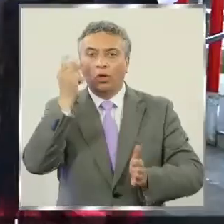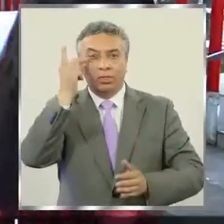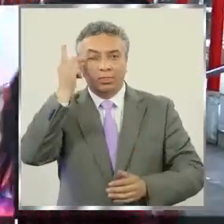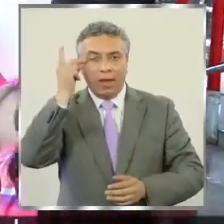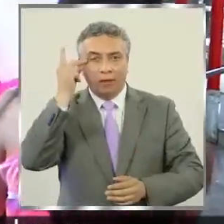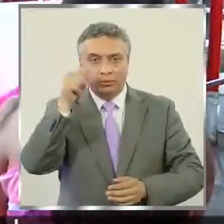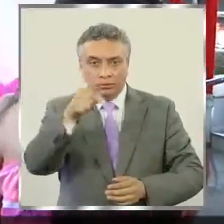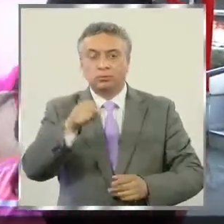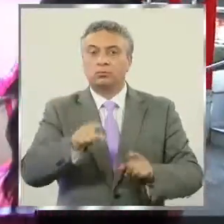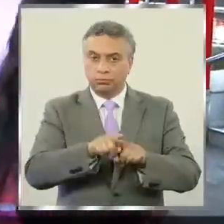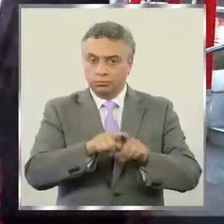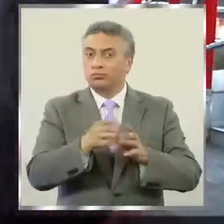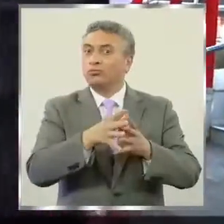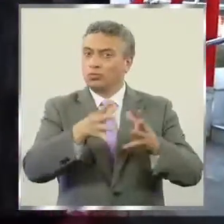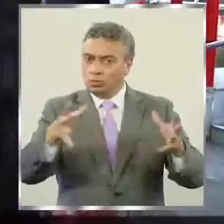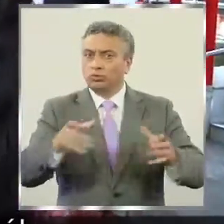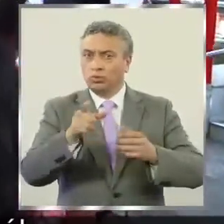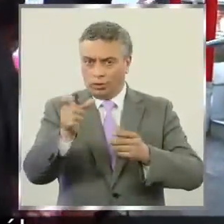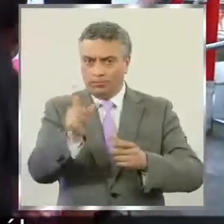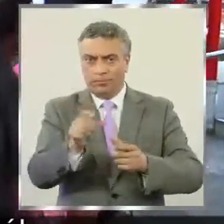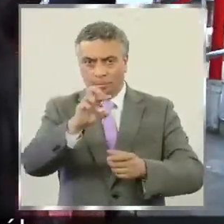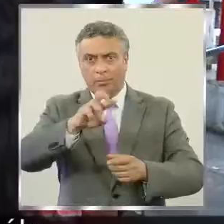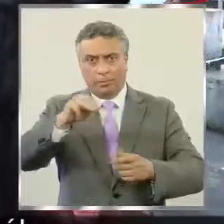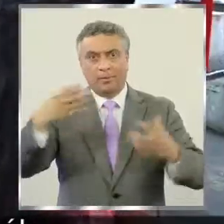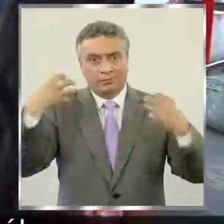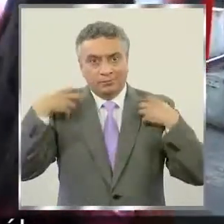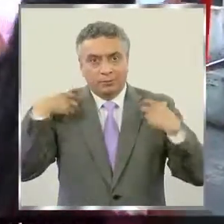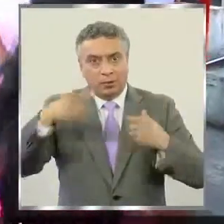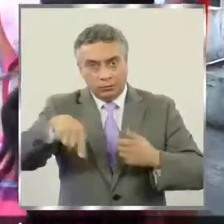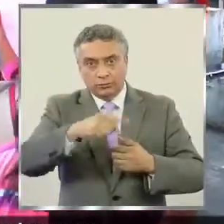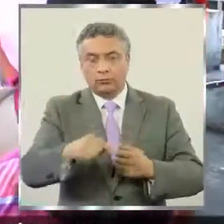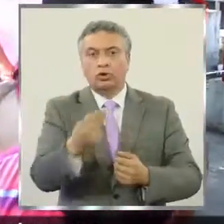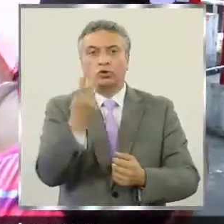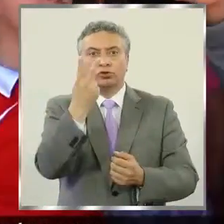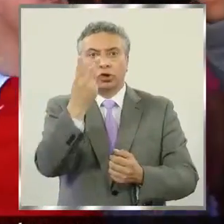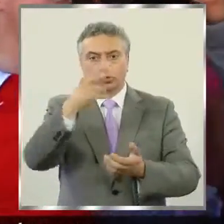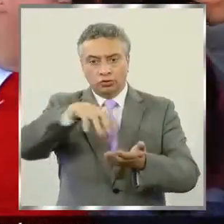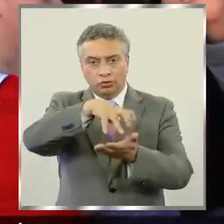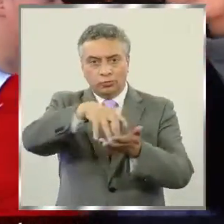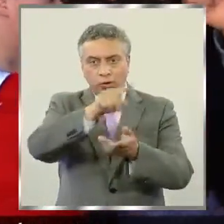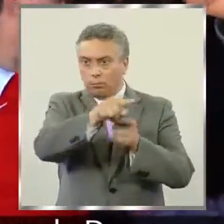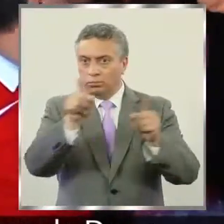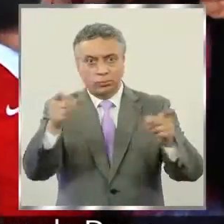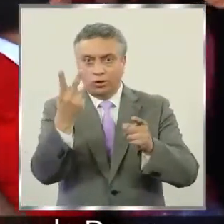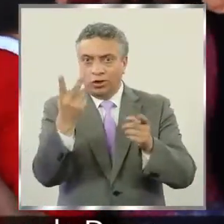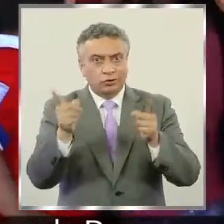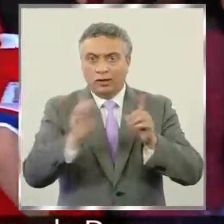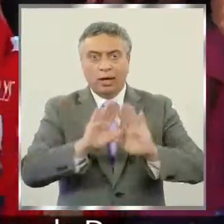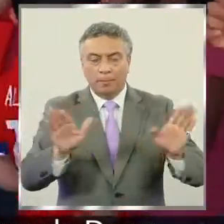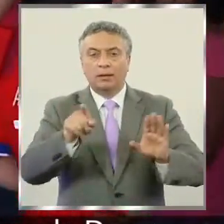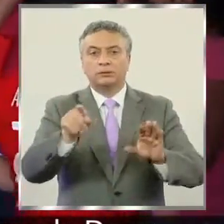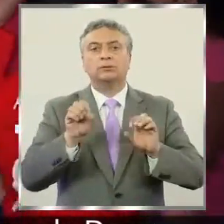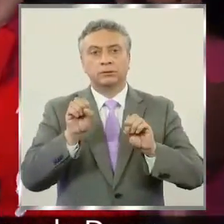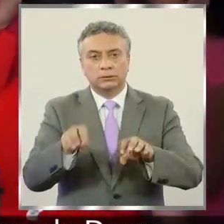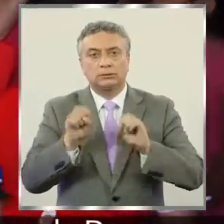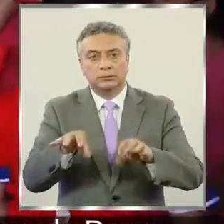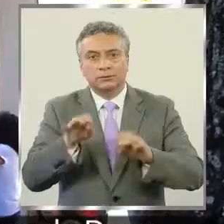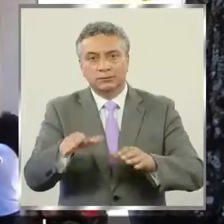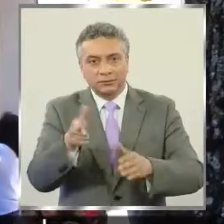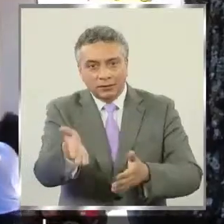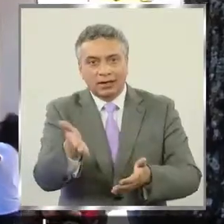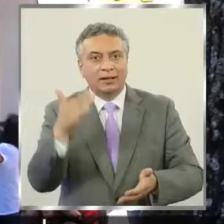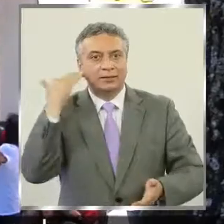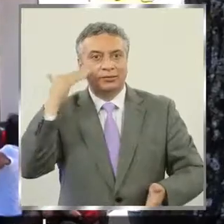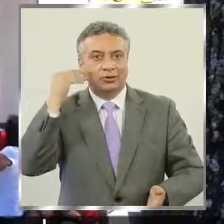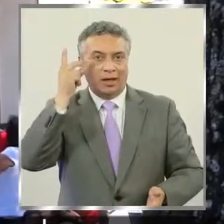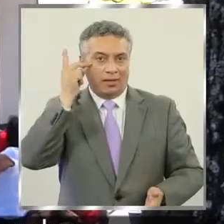a decenas de apoderados en incertidumbre. En la comuna existen solo dos instituciones más que entregan educación para niños con síndrome de Down,